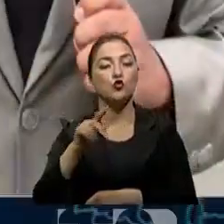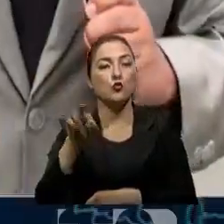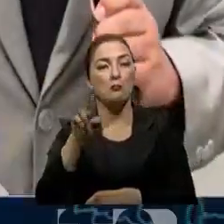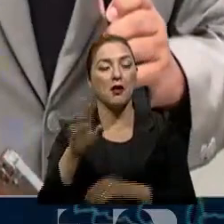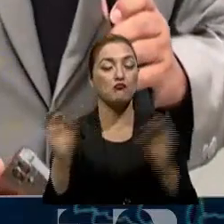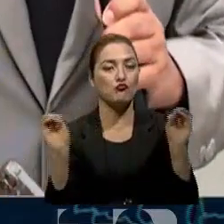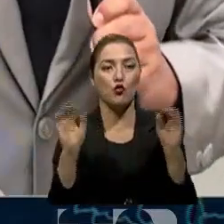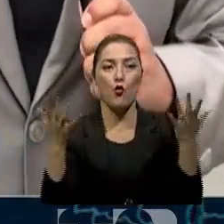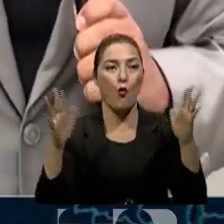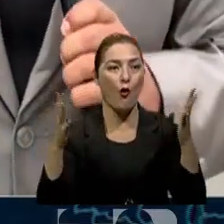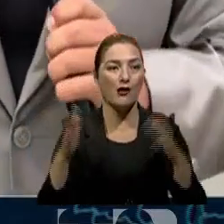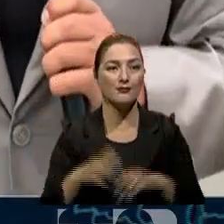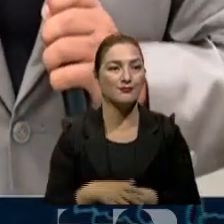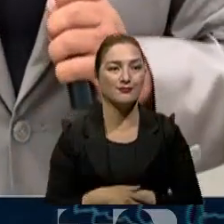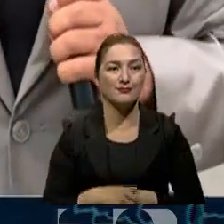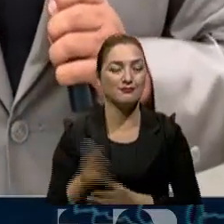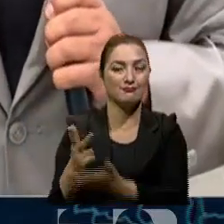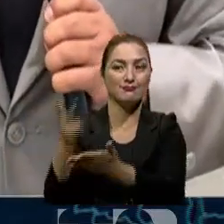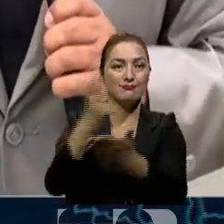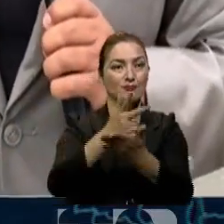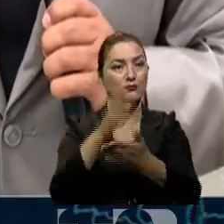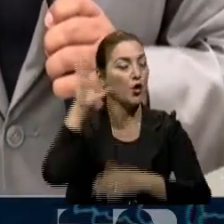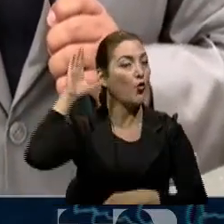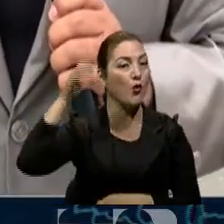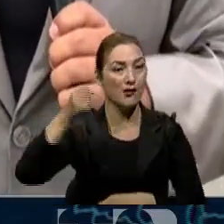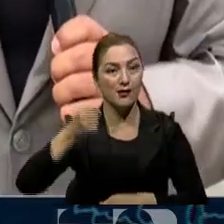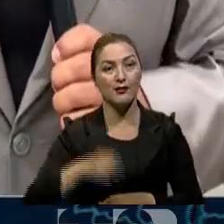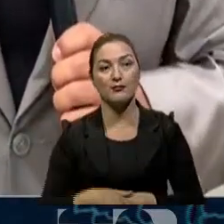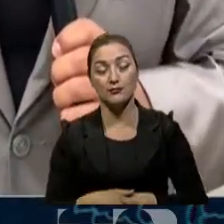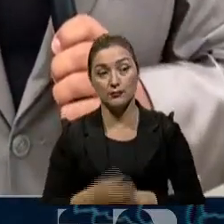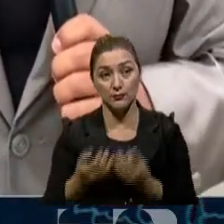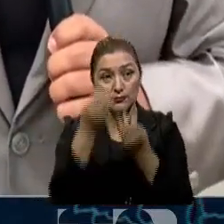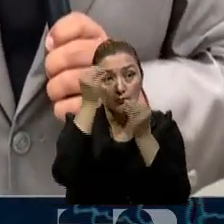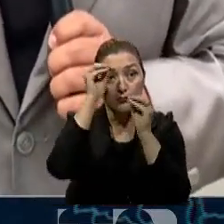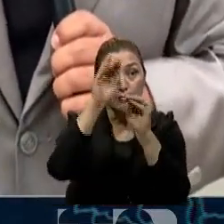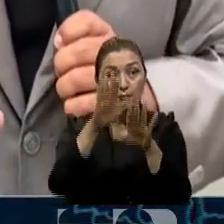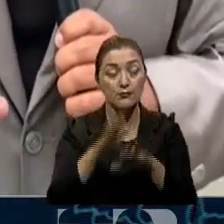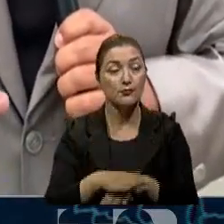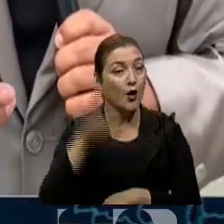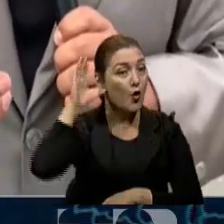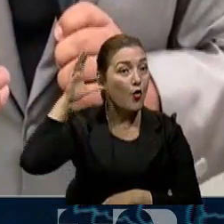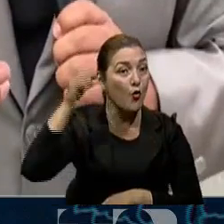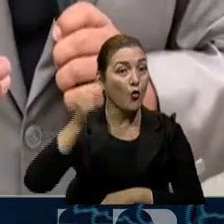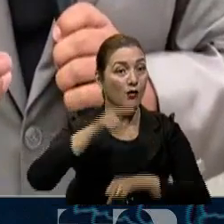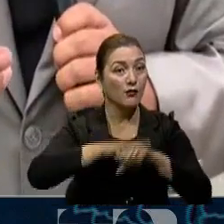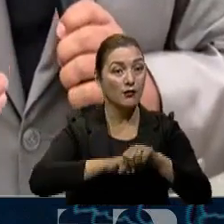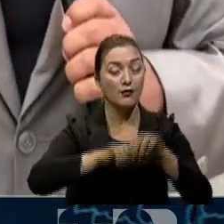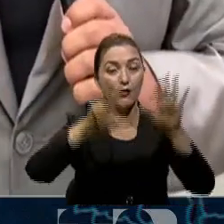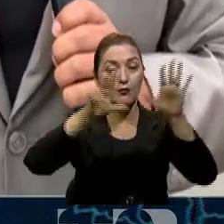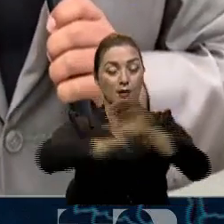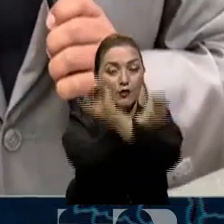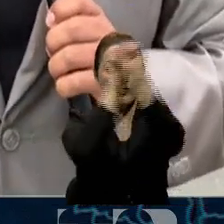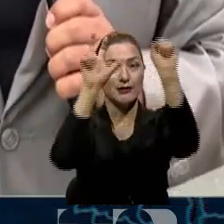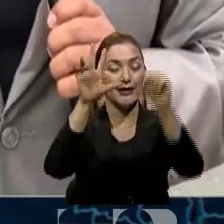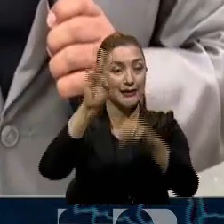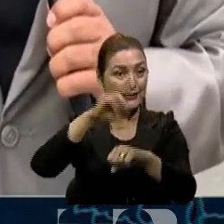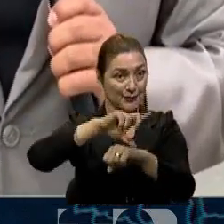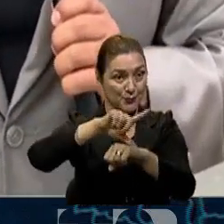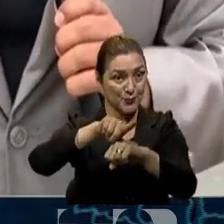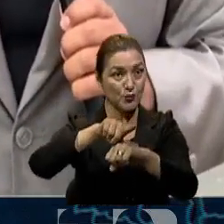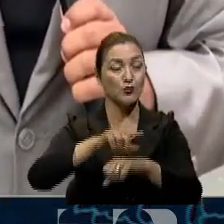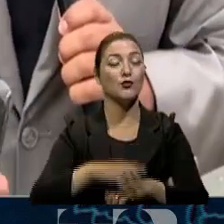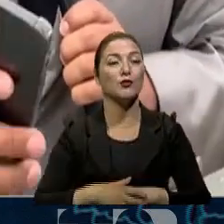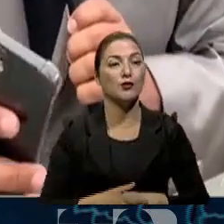cantidad de gasolineras acá en la ciudad de Cuenca. Ese es el reporte desde la ciudad de Cuenca, son las 8 de la mañana con